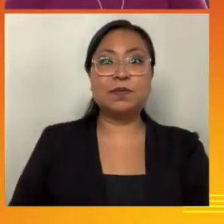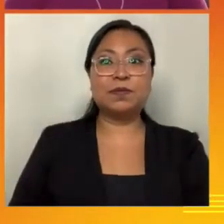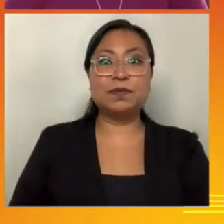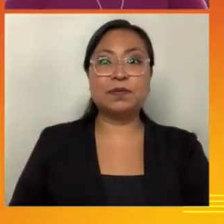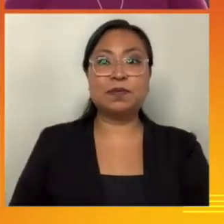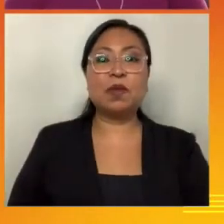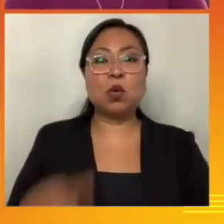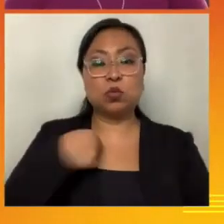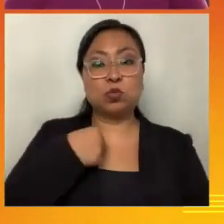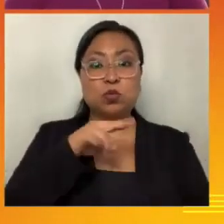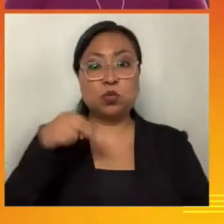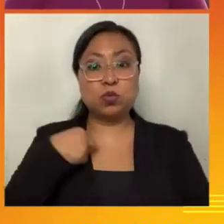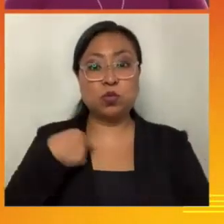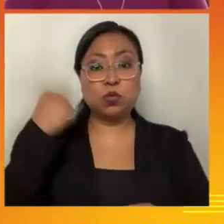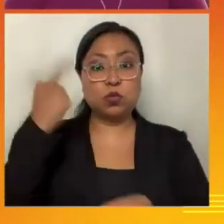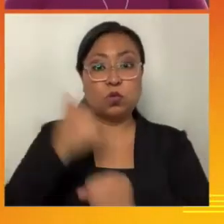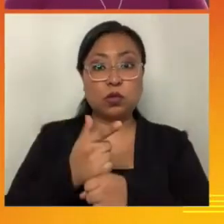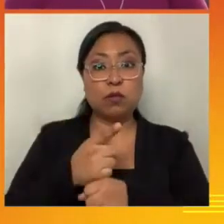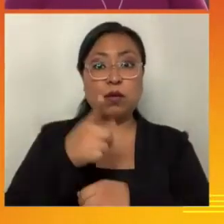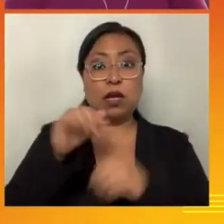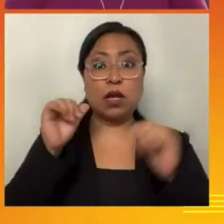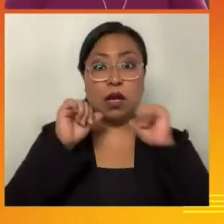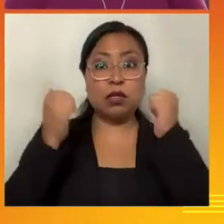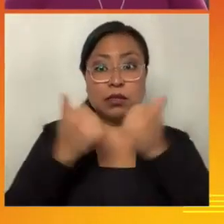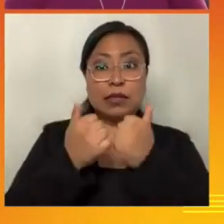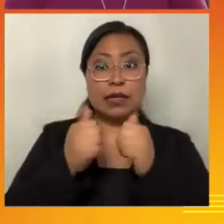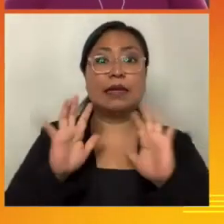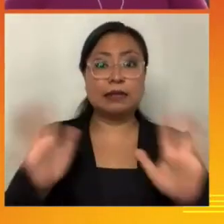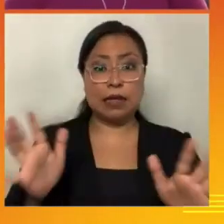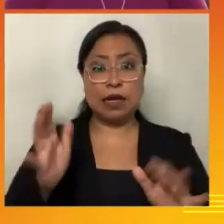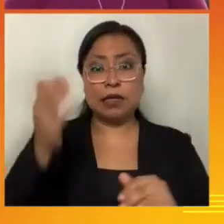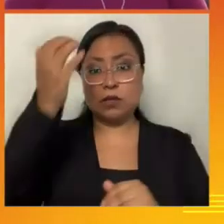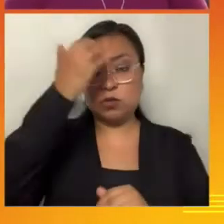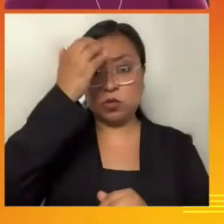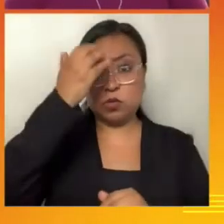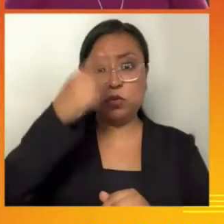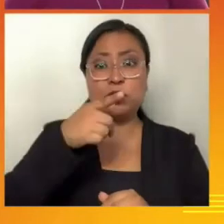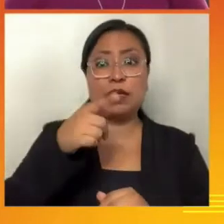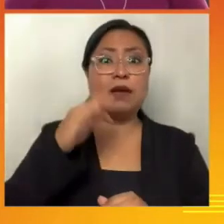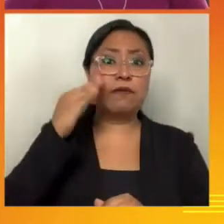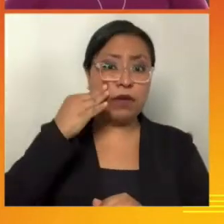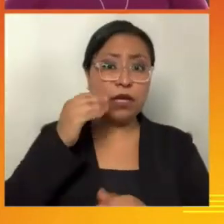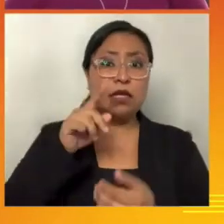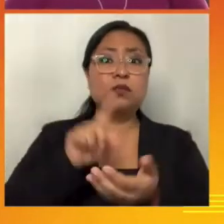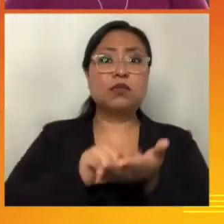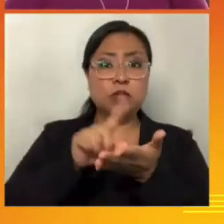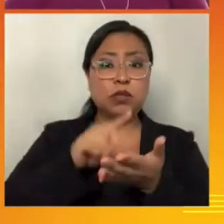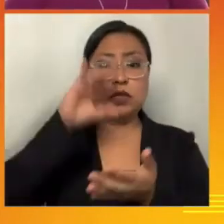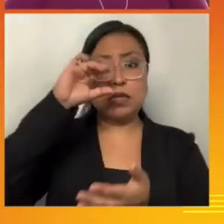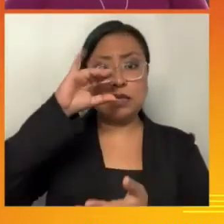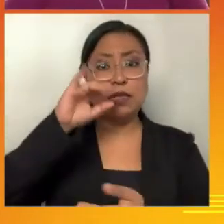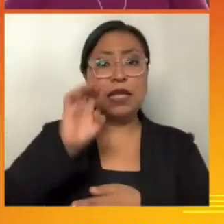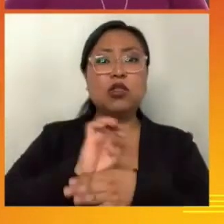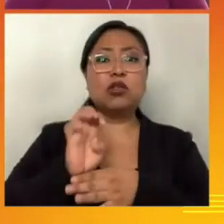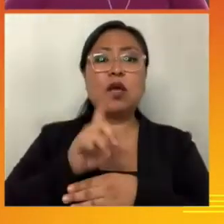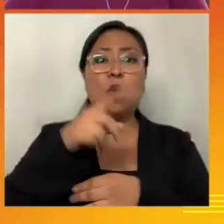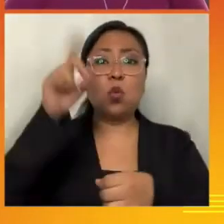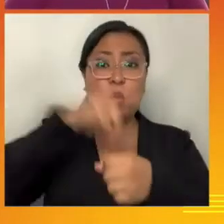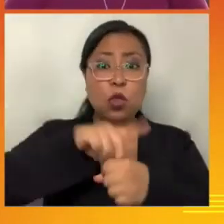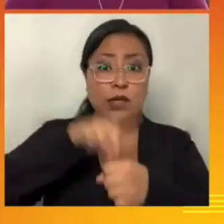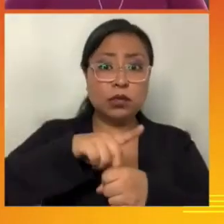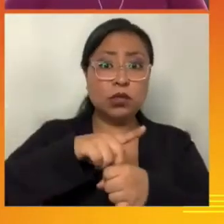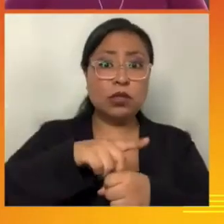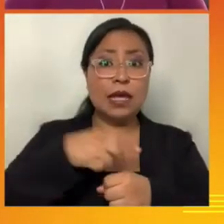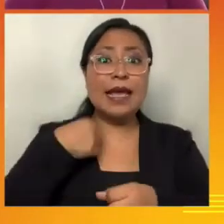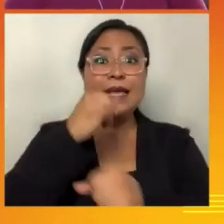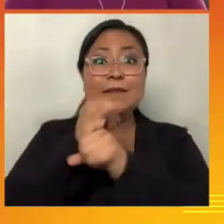las organizaciones se dan a conocer por medio de sus redes sociales, el donante lo que hace es ir a investigar